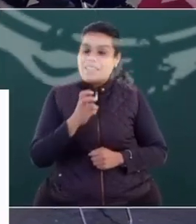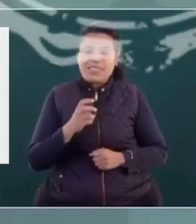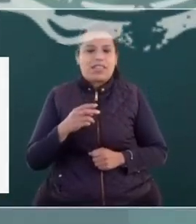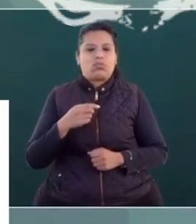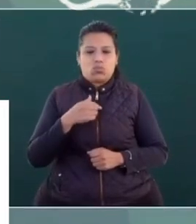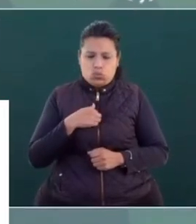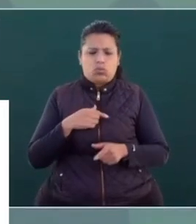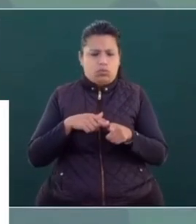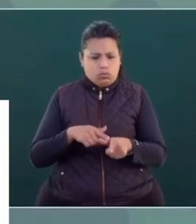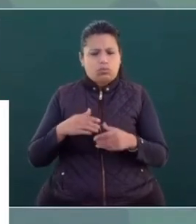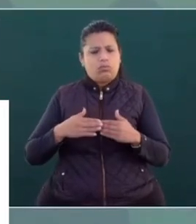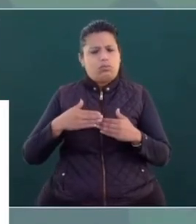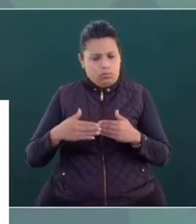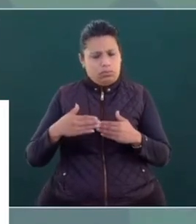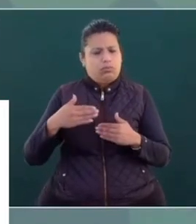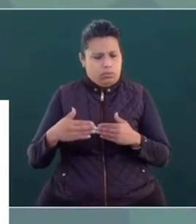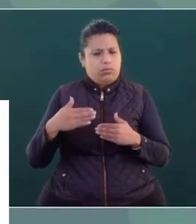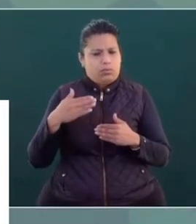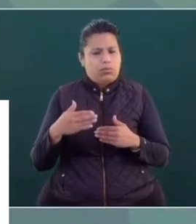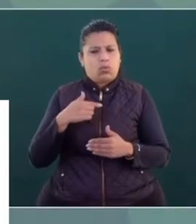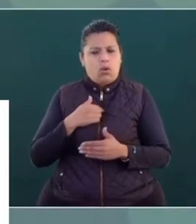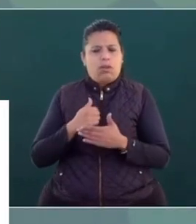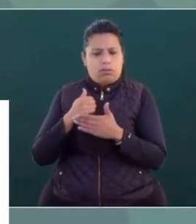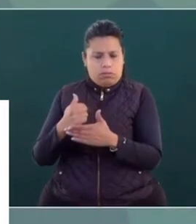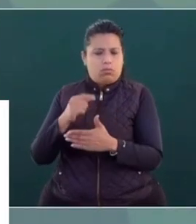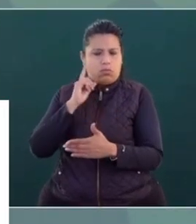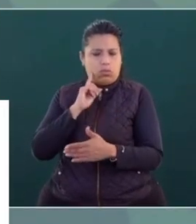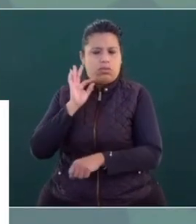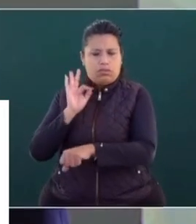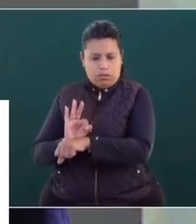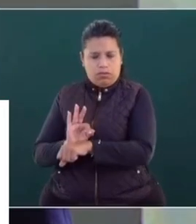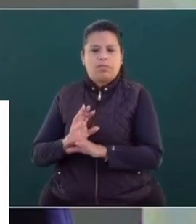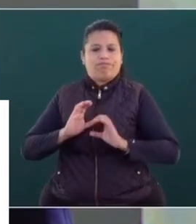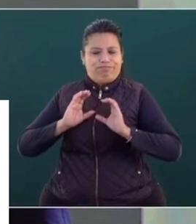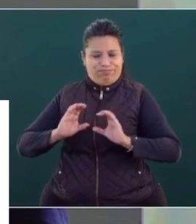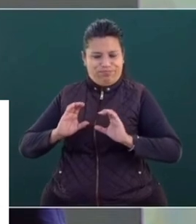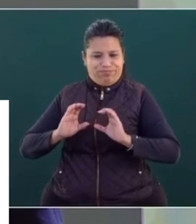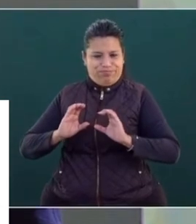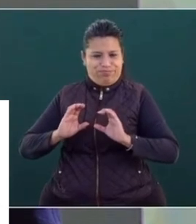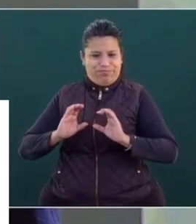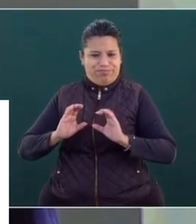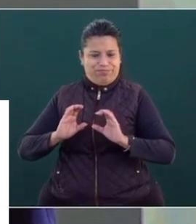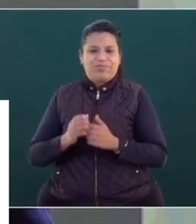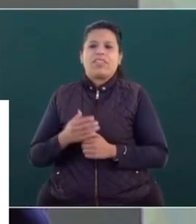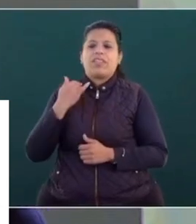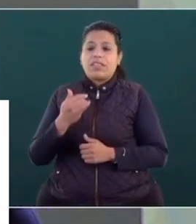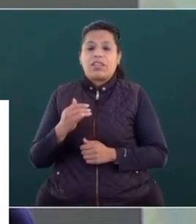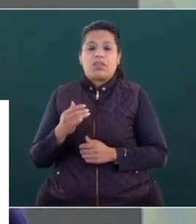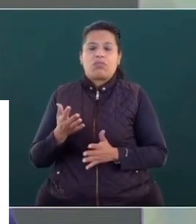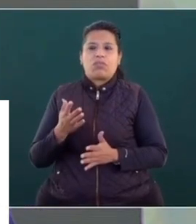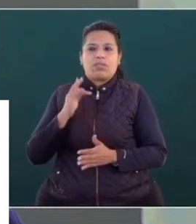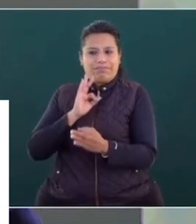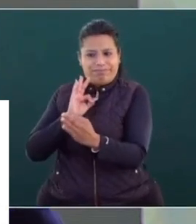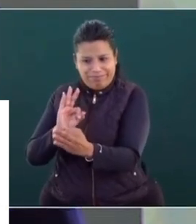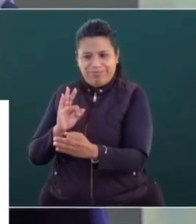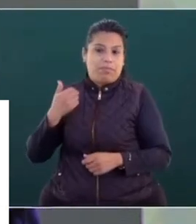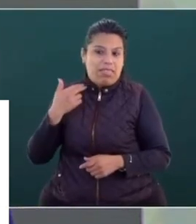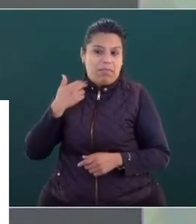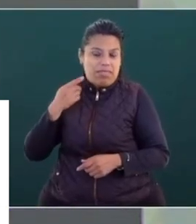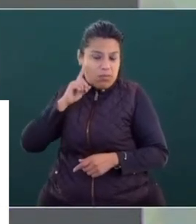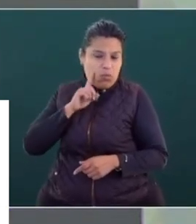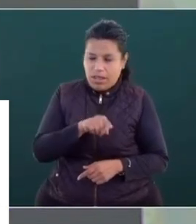Vamos a seguir apoyando, protegiendo a las mujeres, cuidándolas, enfrentando y combatiendo el